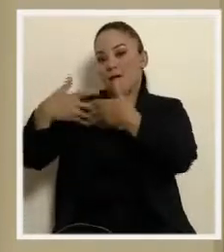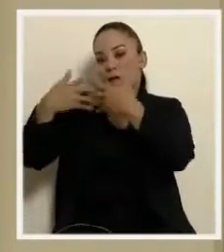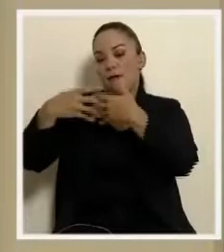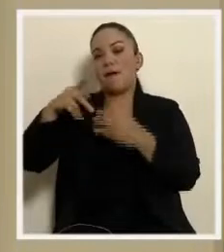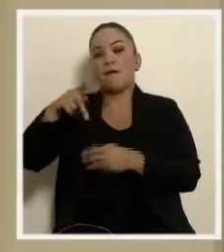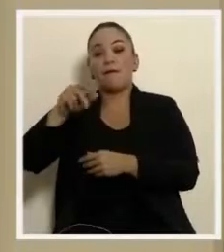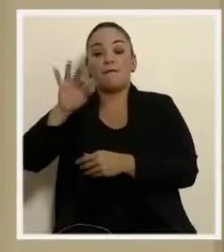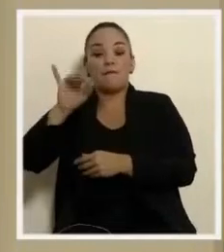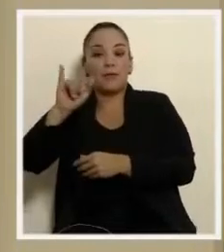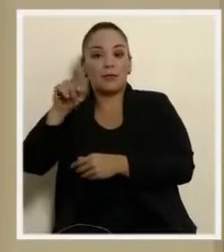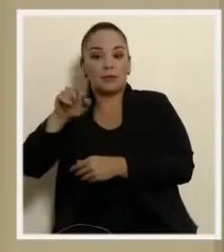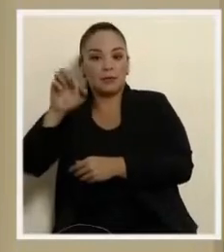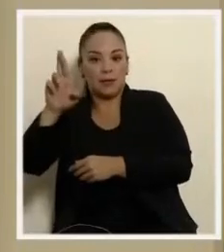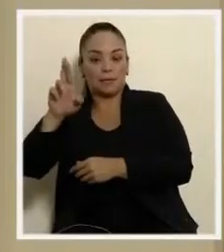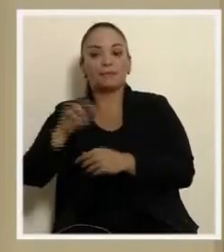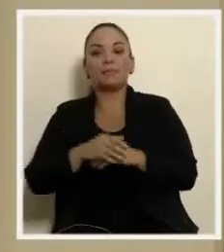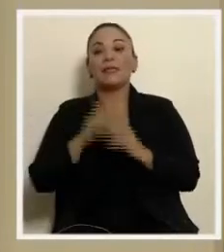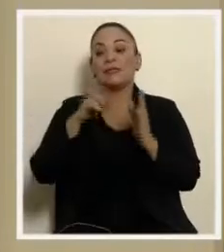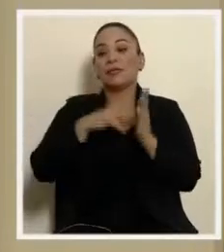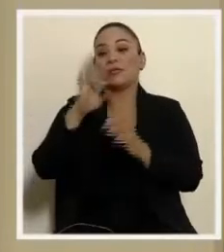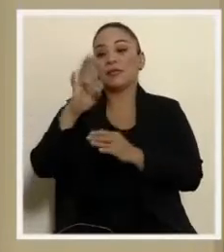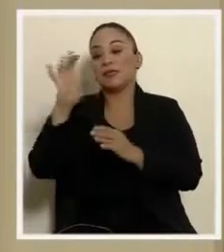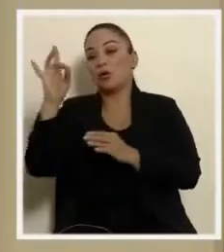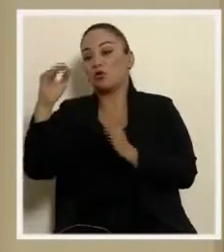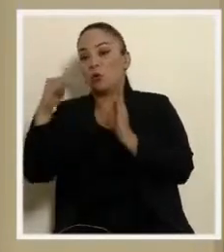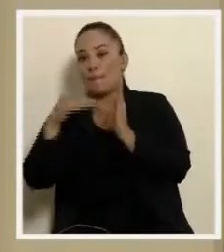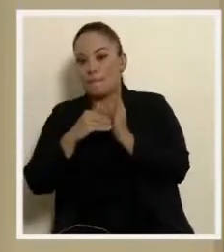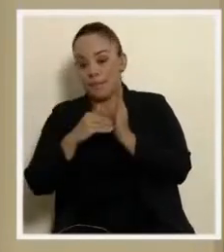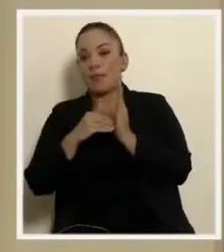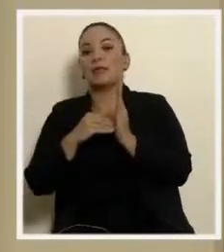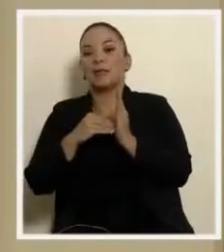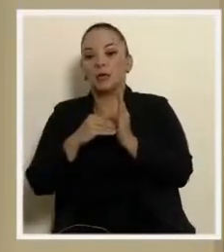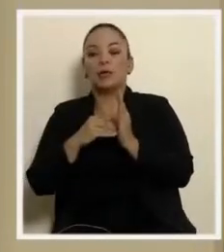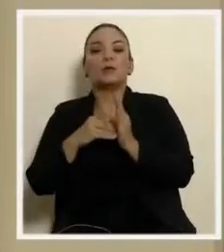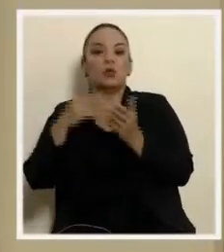para un total de 118.170 nuevas dosis